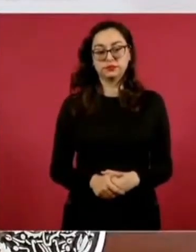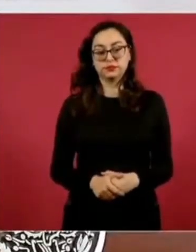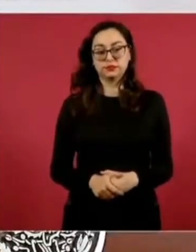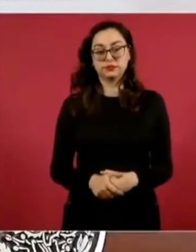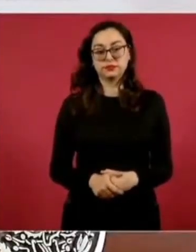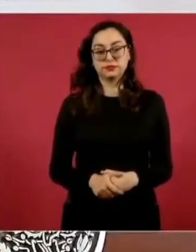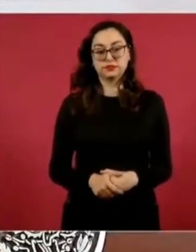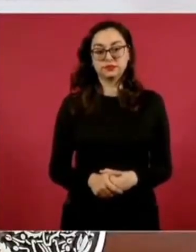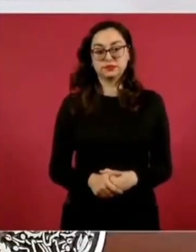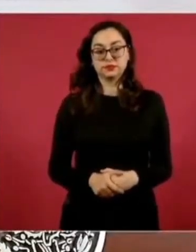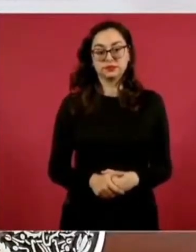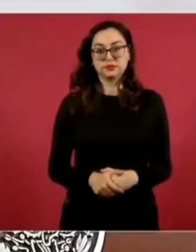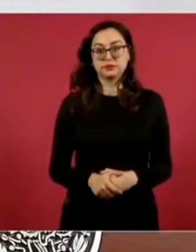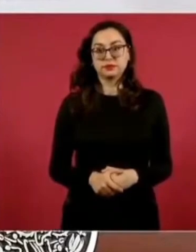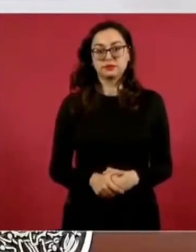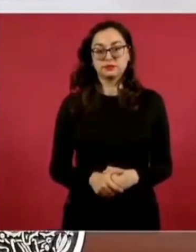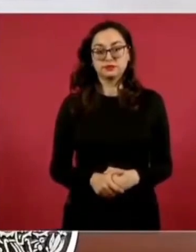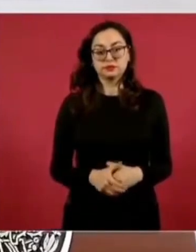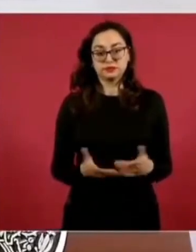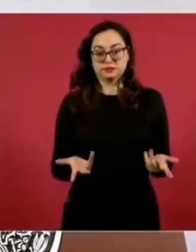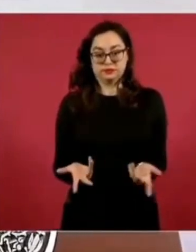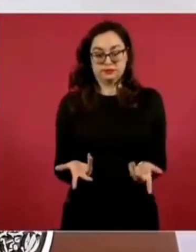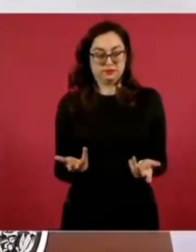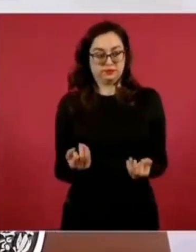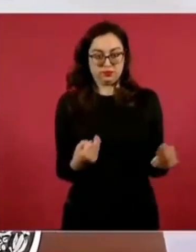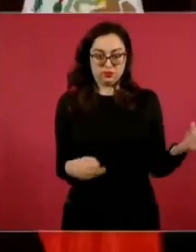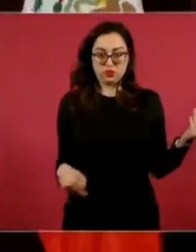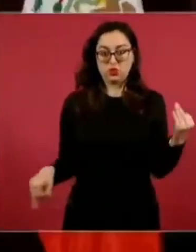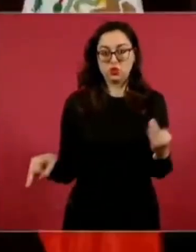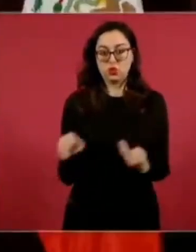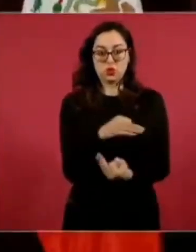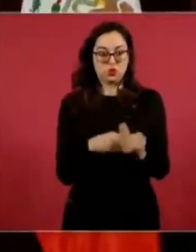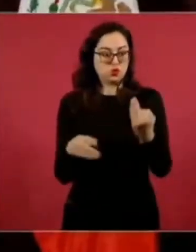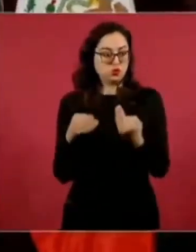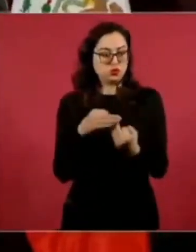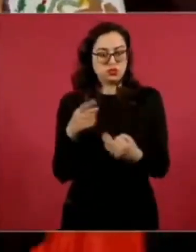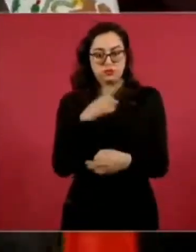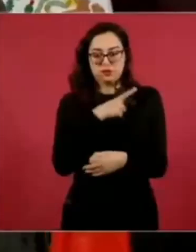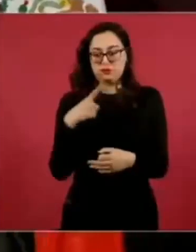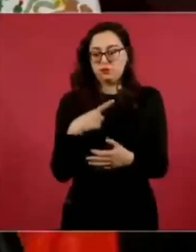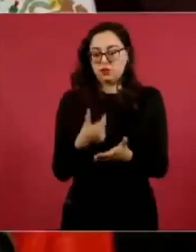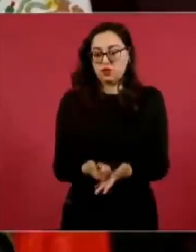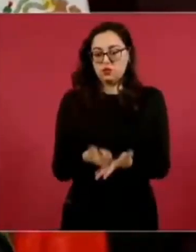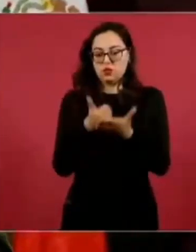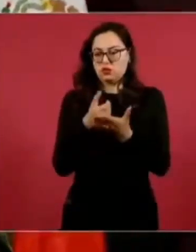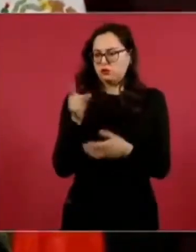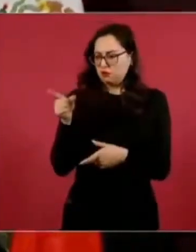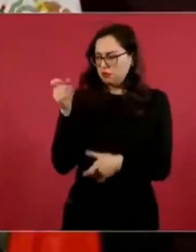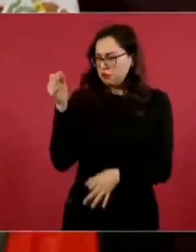y que todos ayudemos, cuando menos denunciándolo,